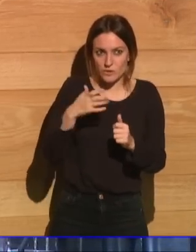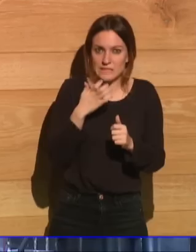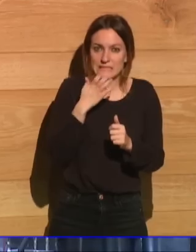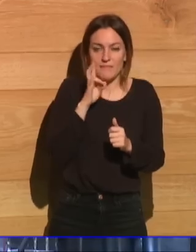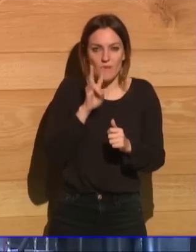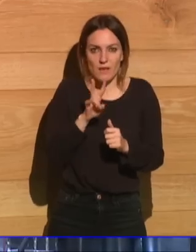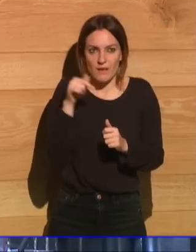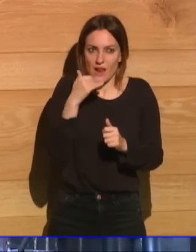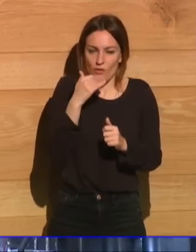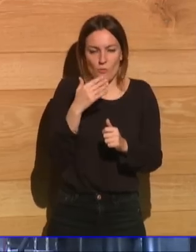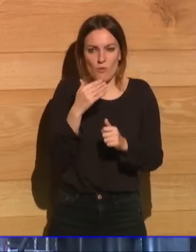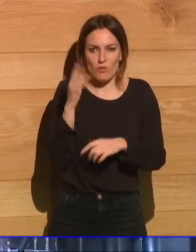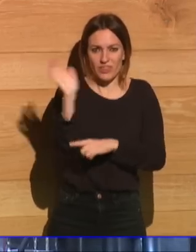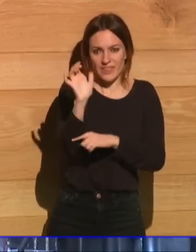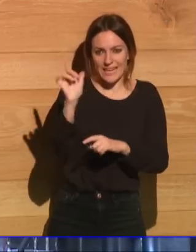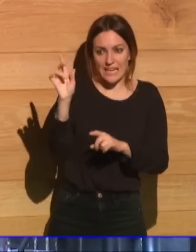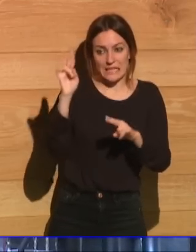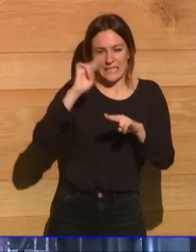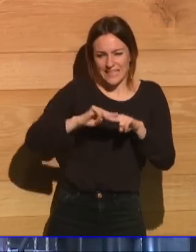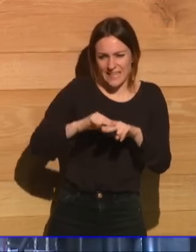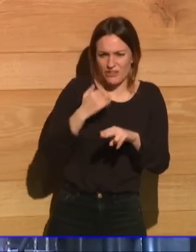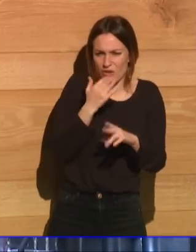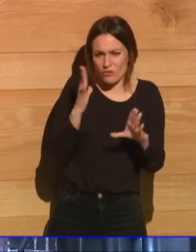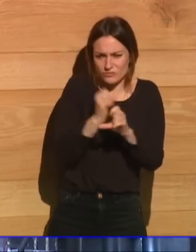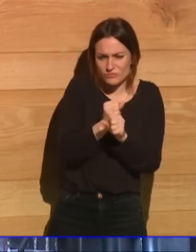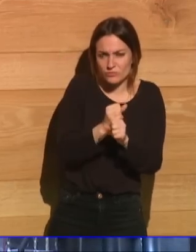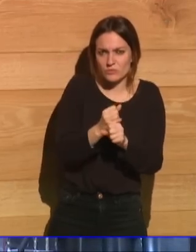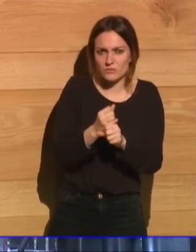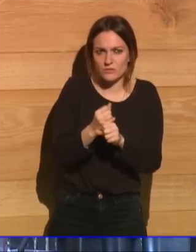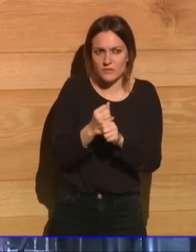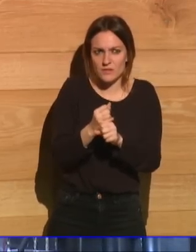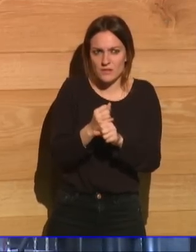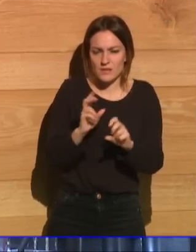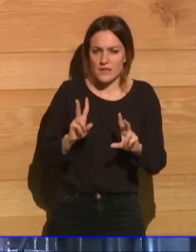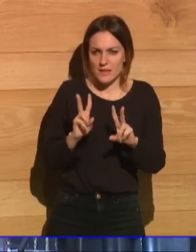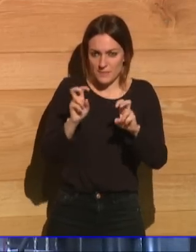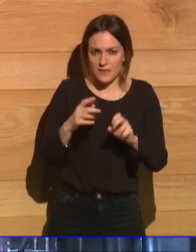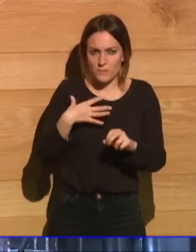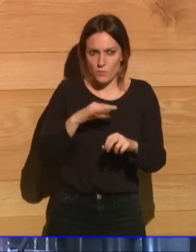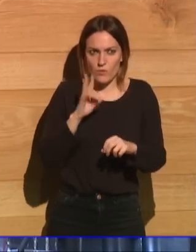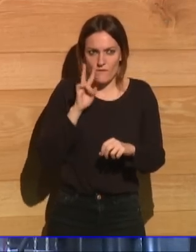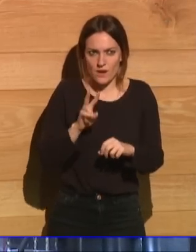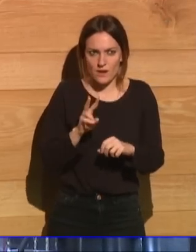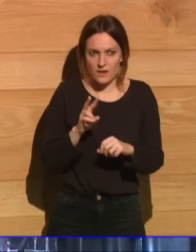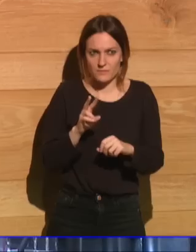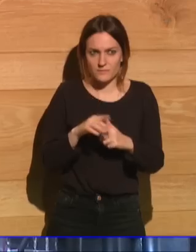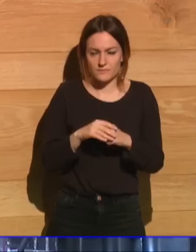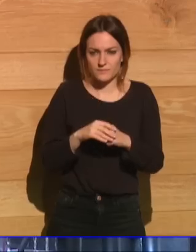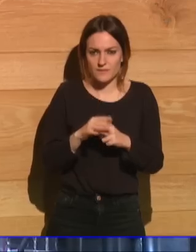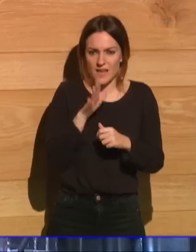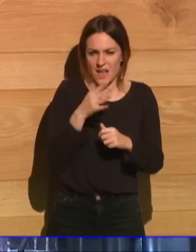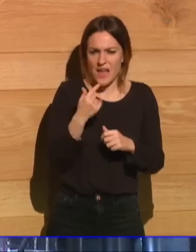casi como de cine negro, que parece que va a ser una historia de Sam Spade, de repente, vemos ese